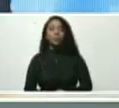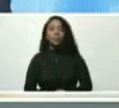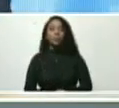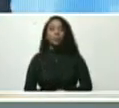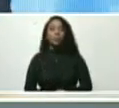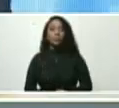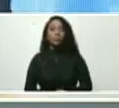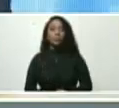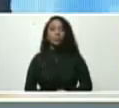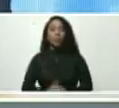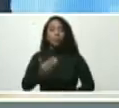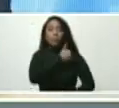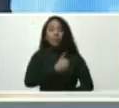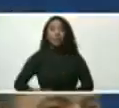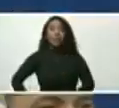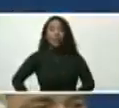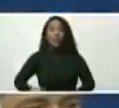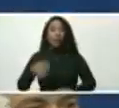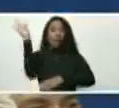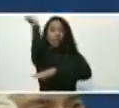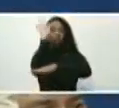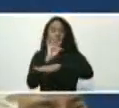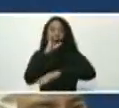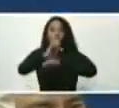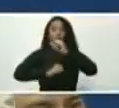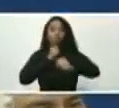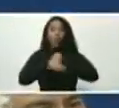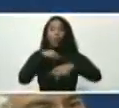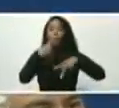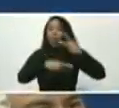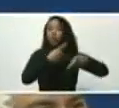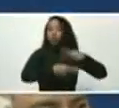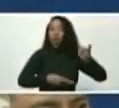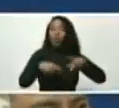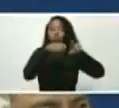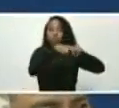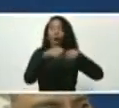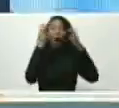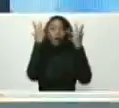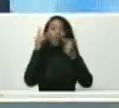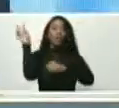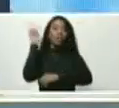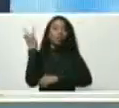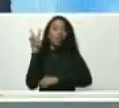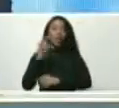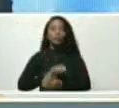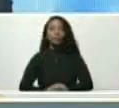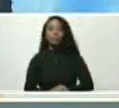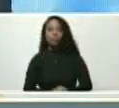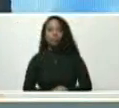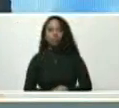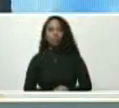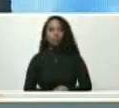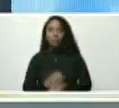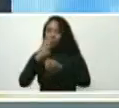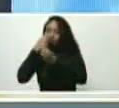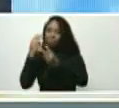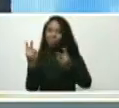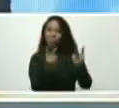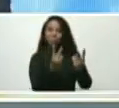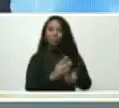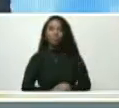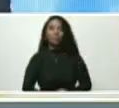Fantinel, presidente de la Confederación de Asociaciones de Productores Agropecuarios de Venezuela, FEDEAGRO. Bienvenido,